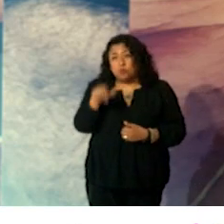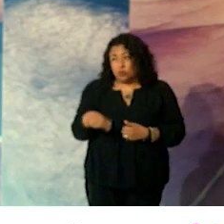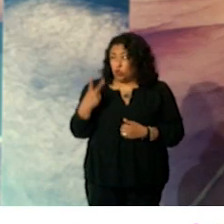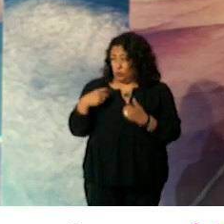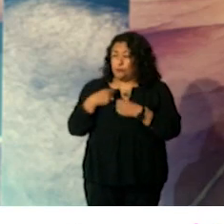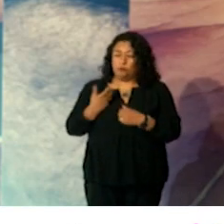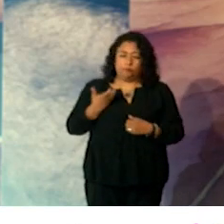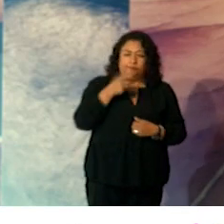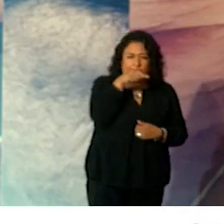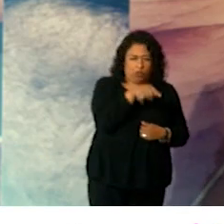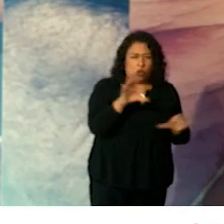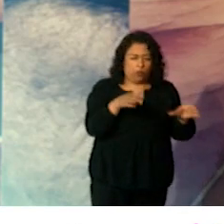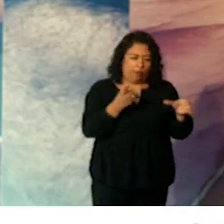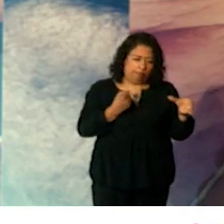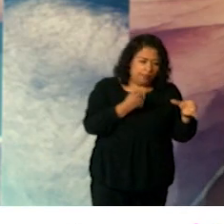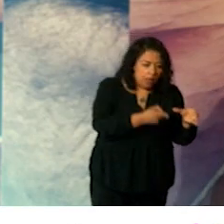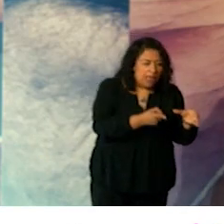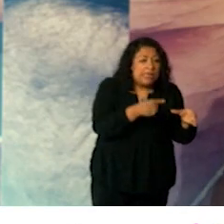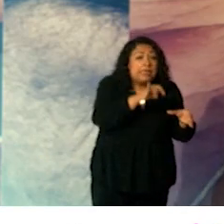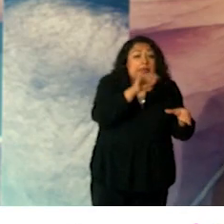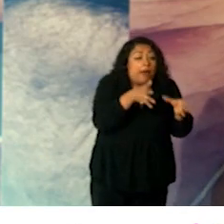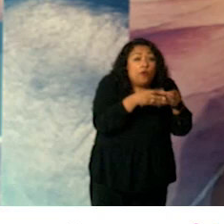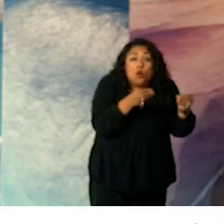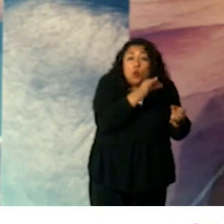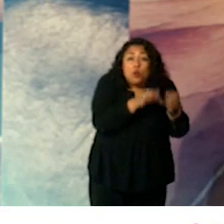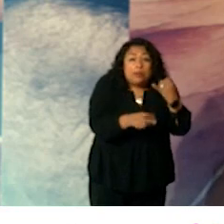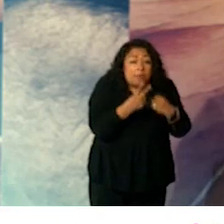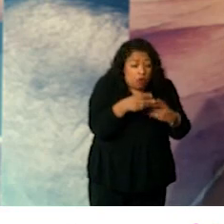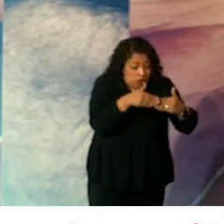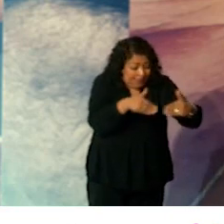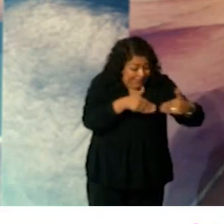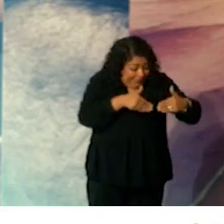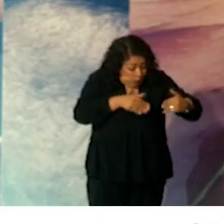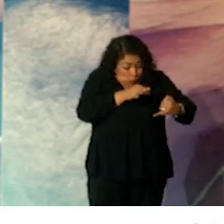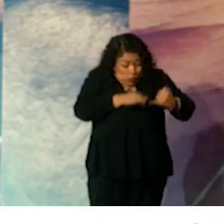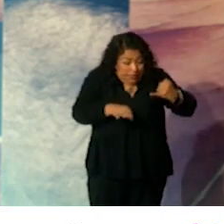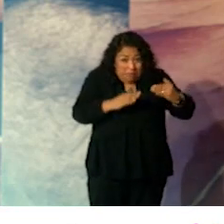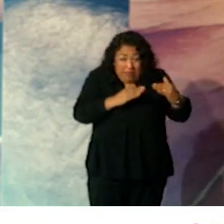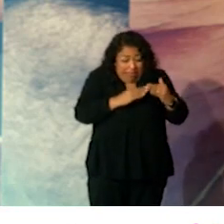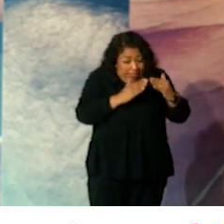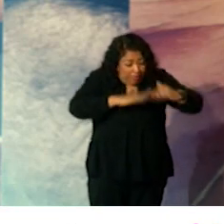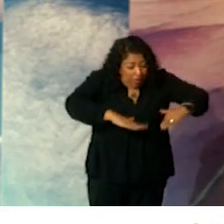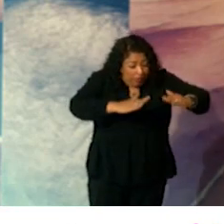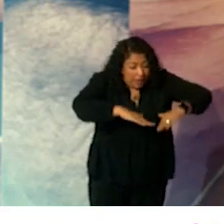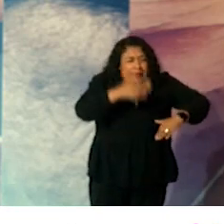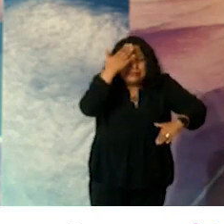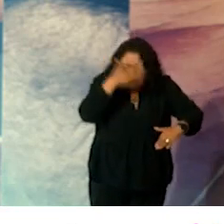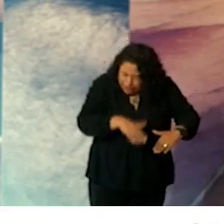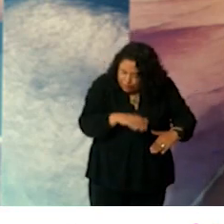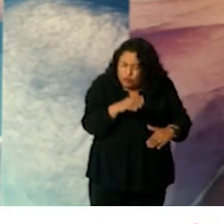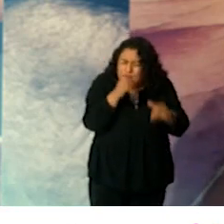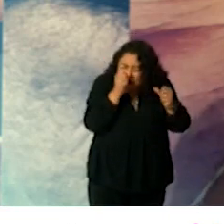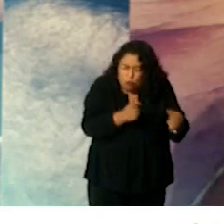2 años a esa comunidad, estaban por desaparecer las últimas 2 líneas de casas. Sabíamos que iban a